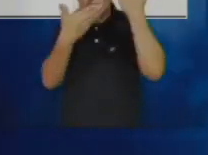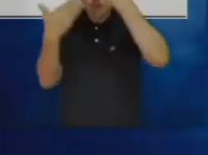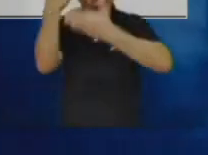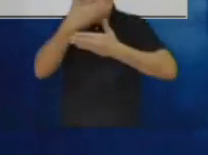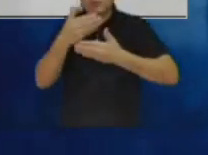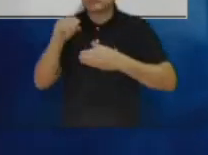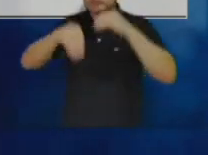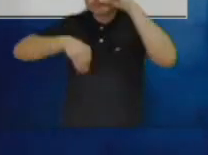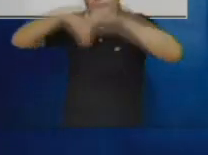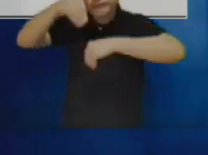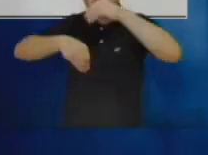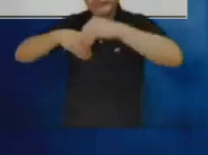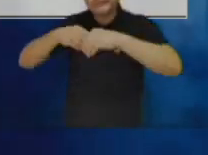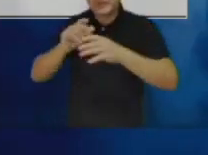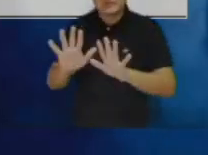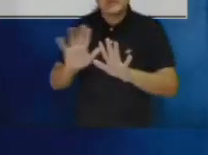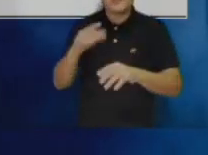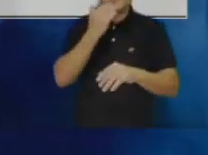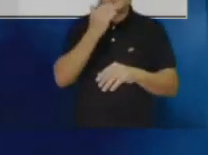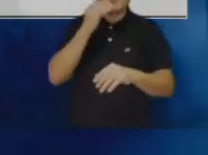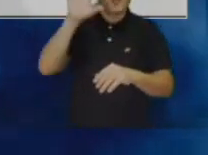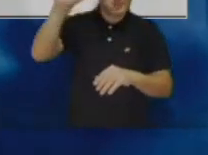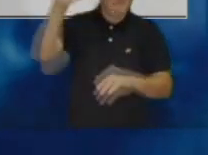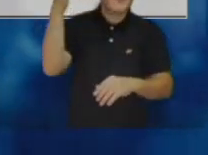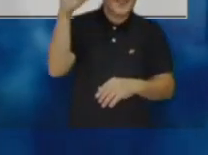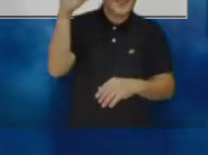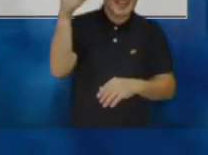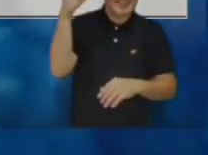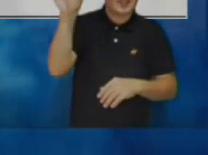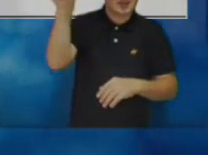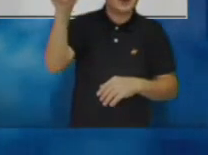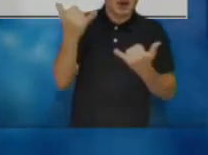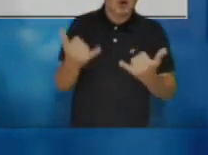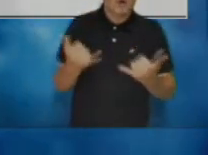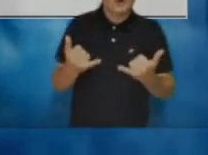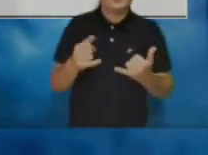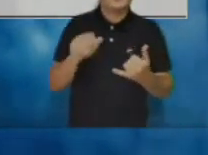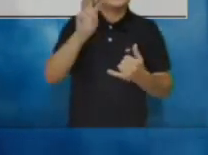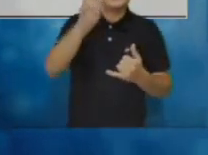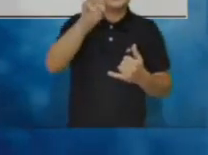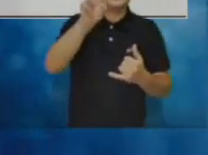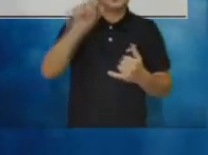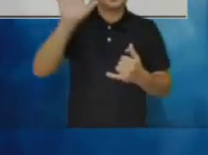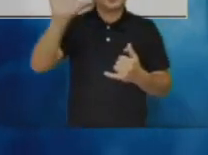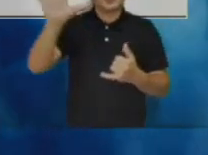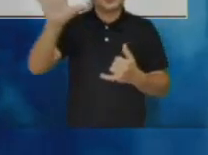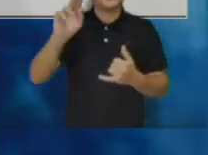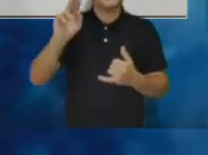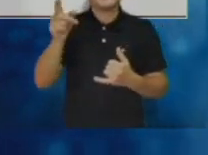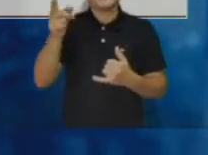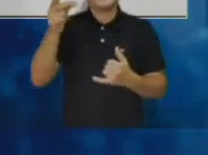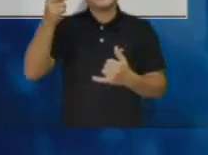desplegada en Francia en este momento la 3.5 GHz y también en otras bandas.